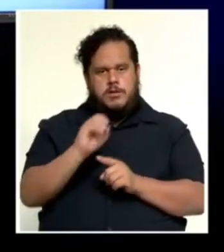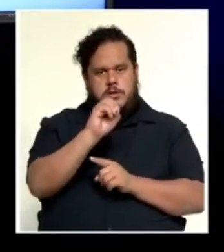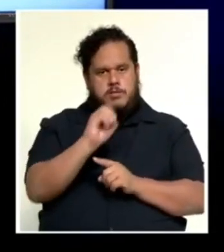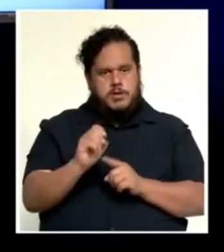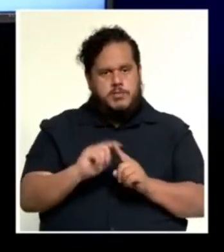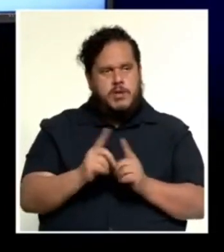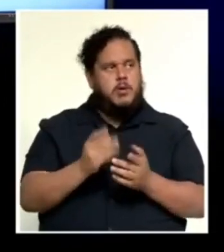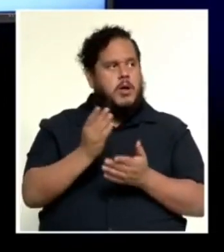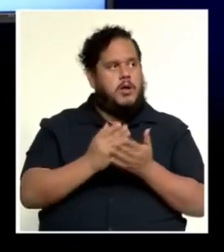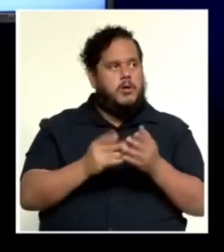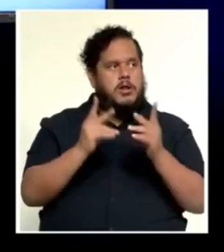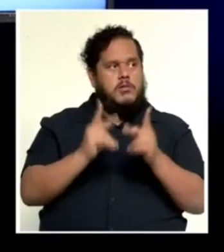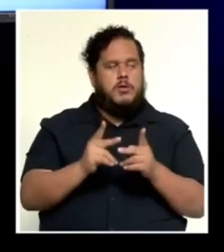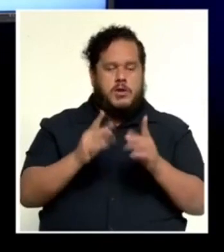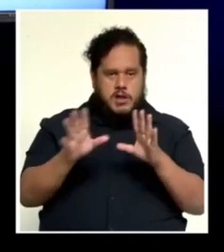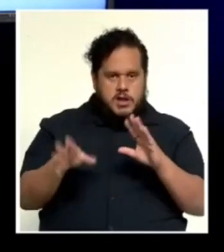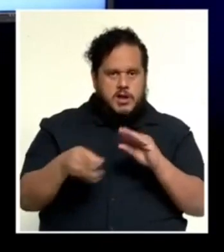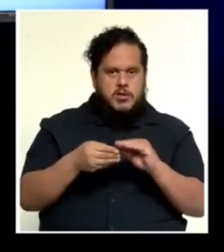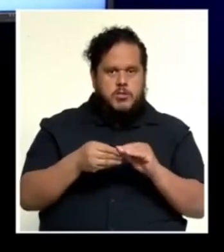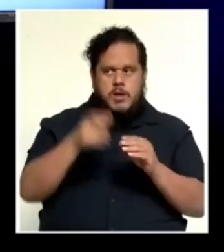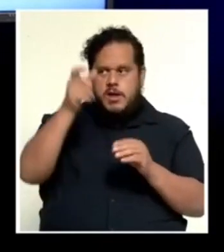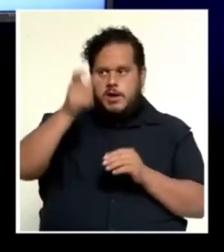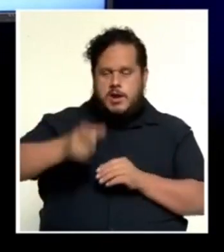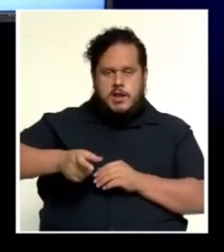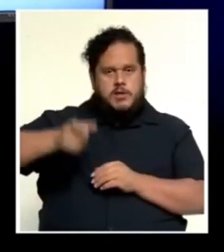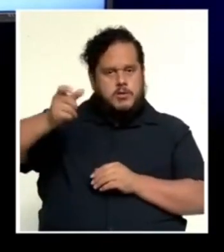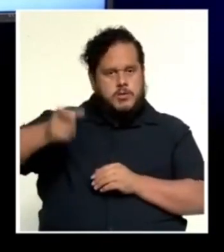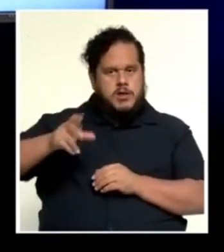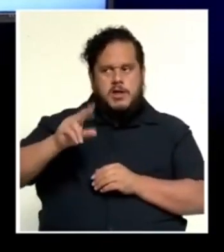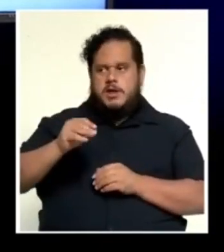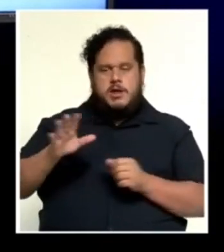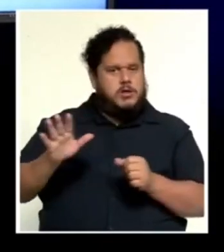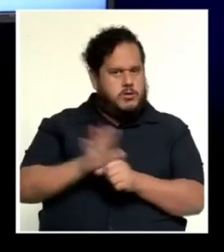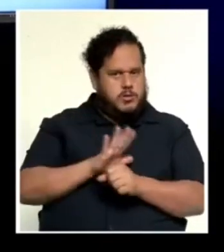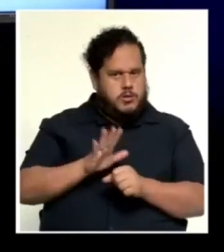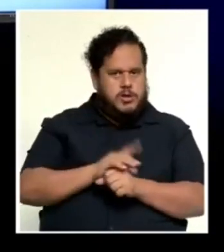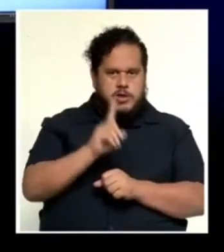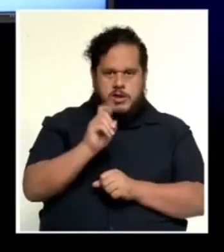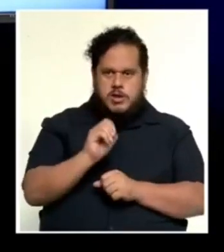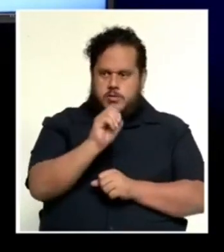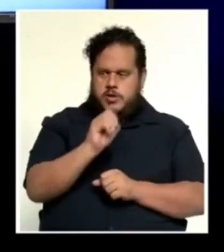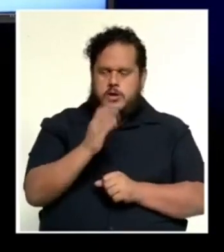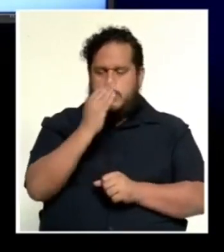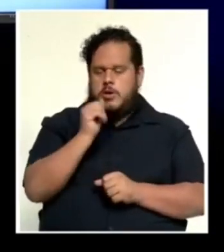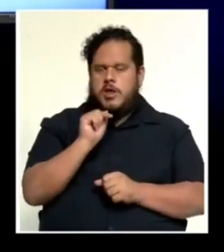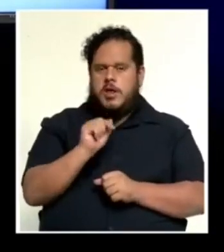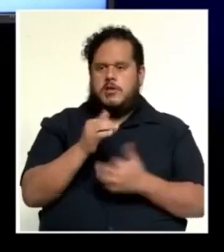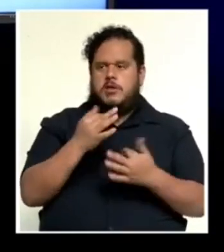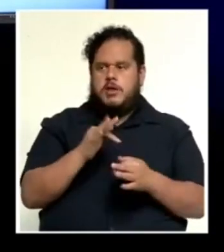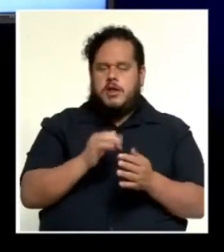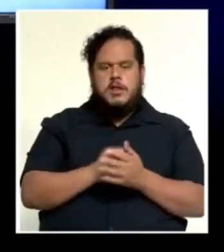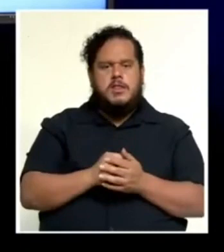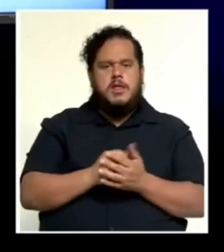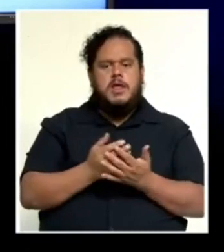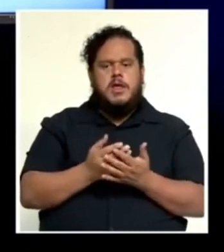pasa es que hay gente que suma las columnas y evidentemente no les va a dar 100%, porque eso se trata de la aplicación del margen de error.